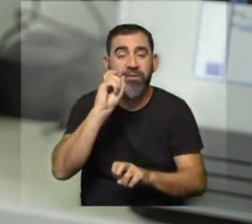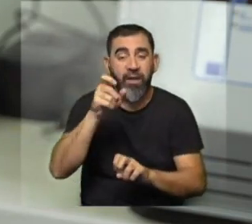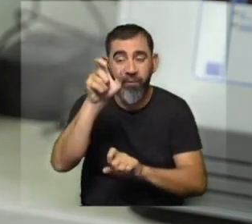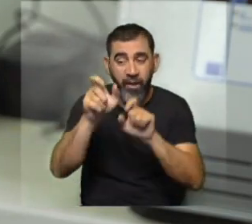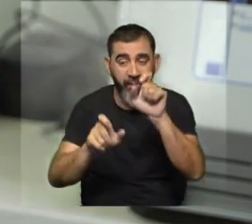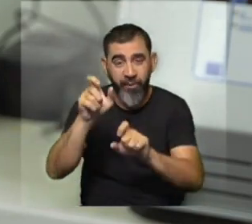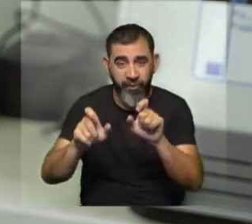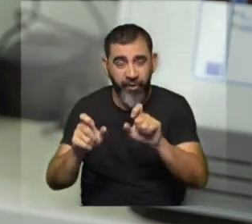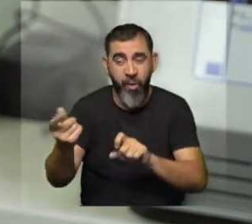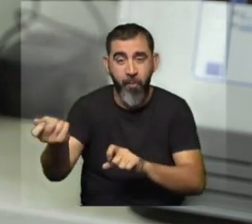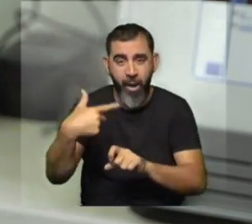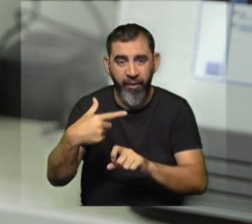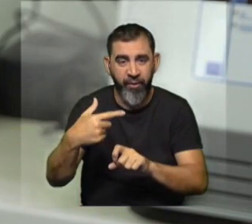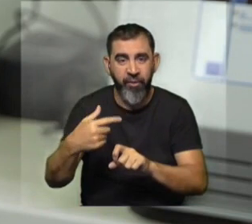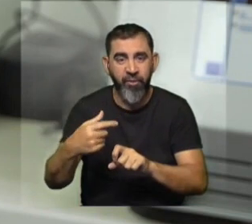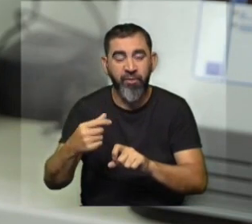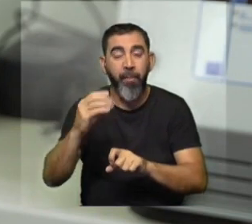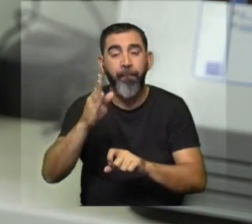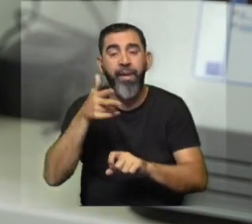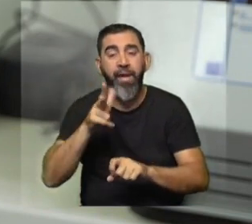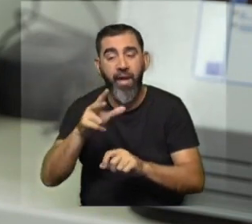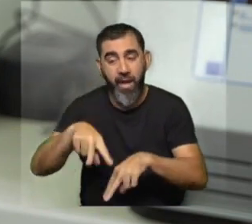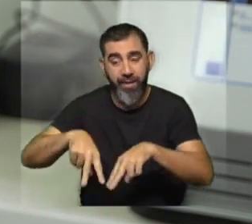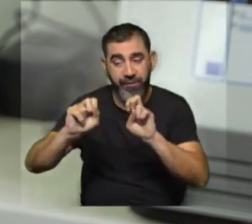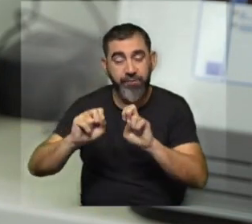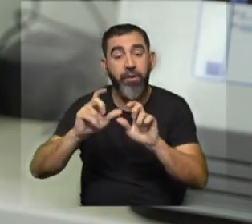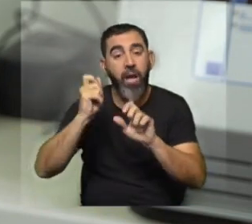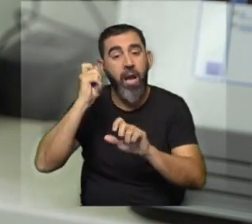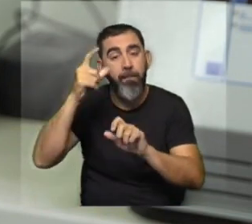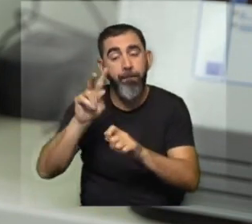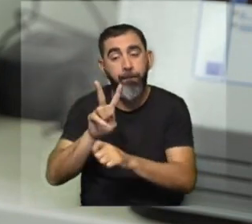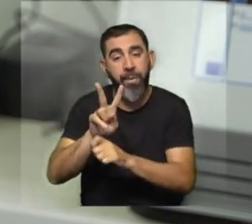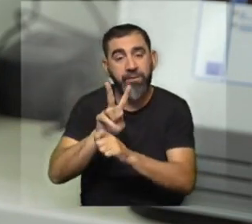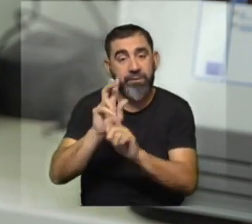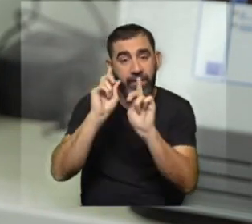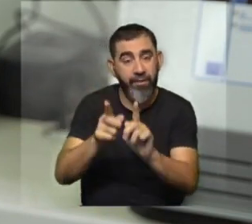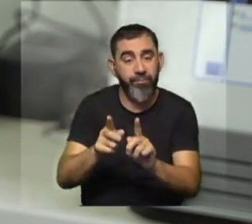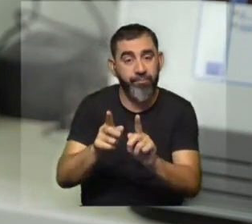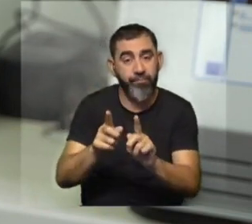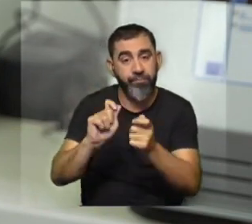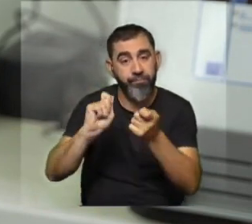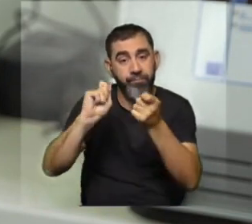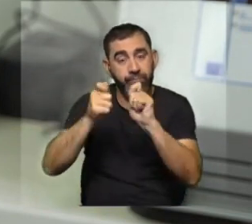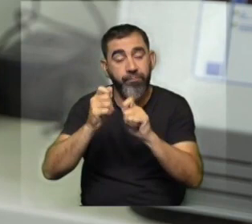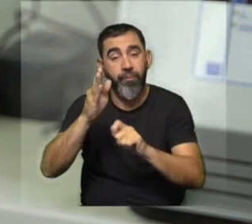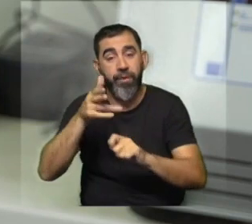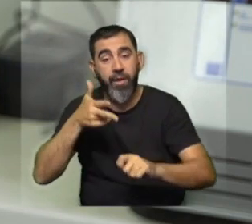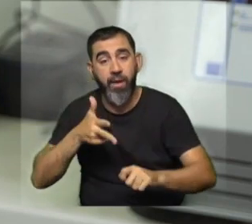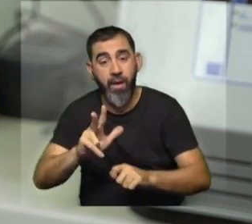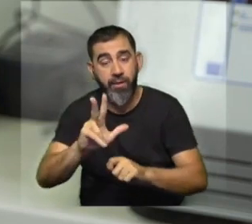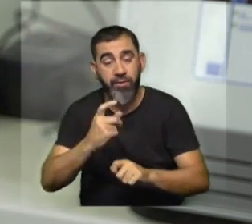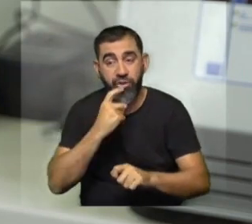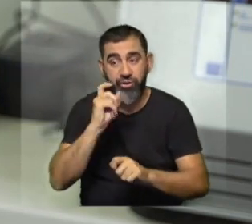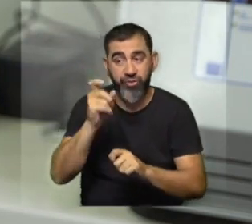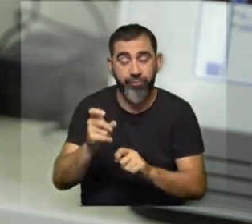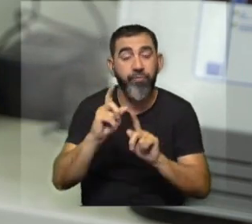están derivando, o sea, la medida del pH, la capacidad amortiguadora de los cambios de pH salival